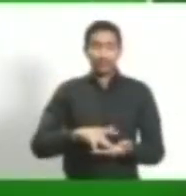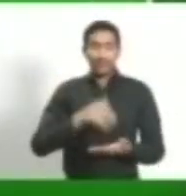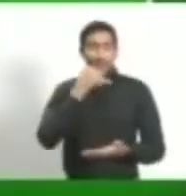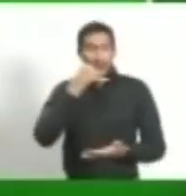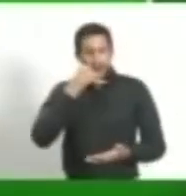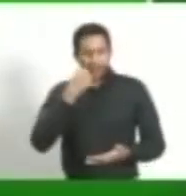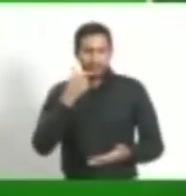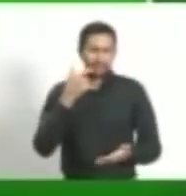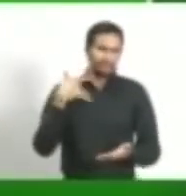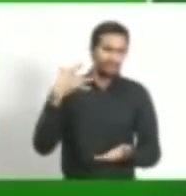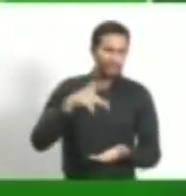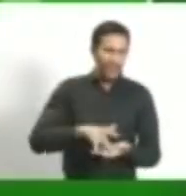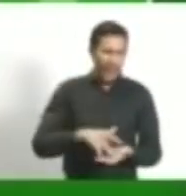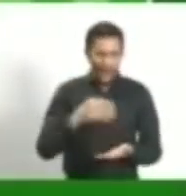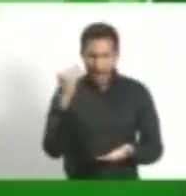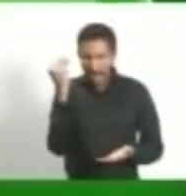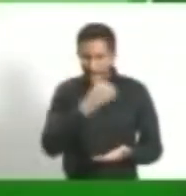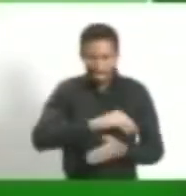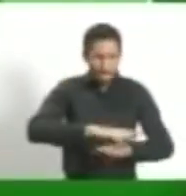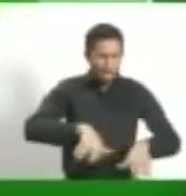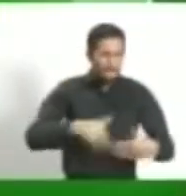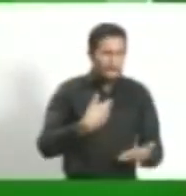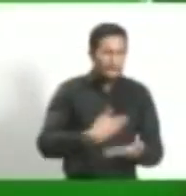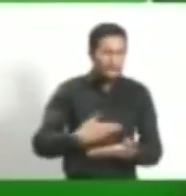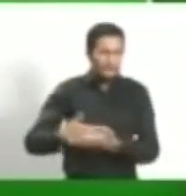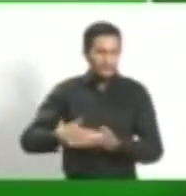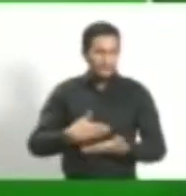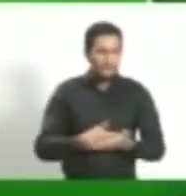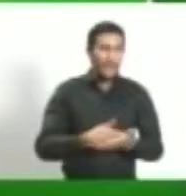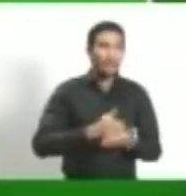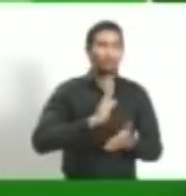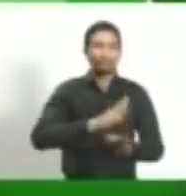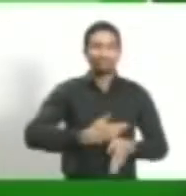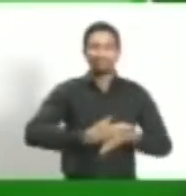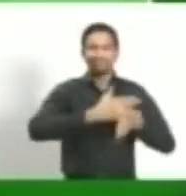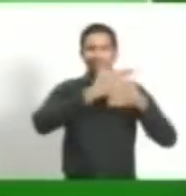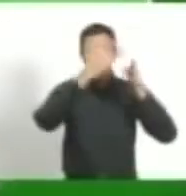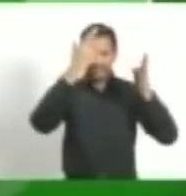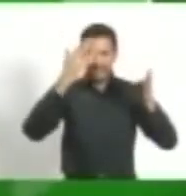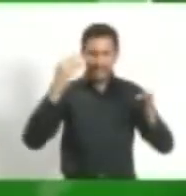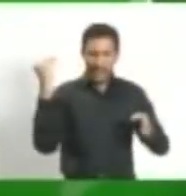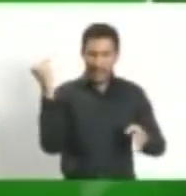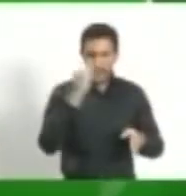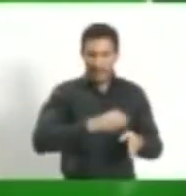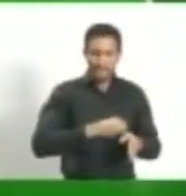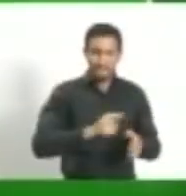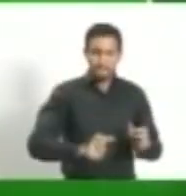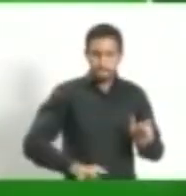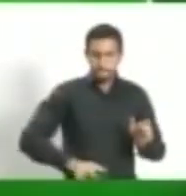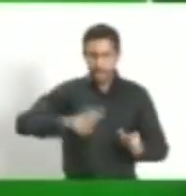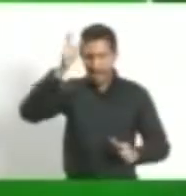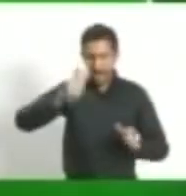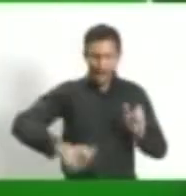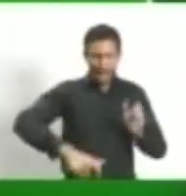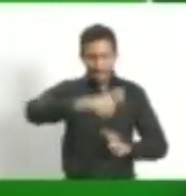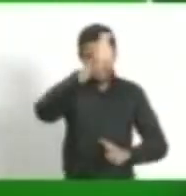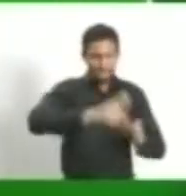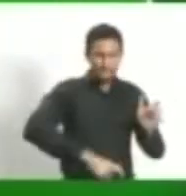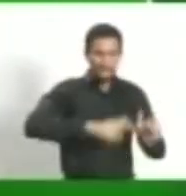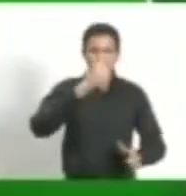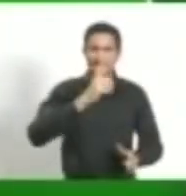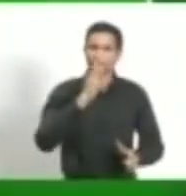ni una sola evidencia del edificio. Ni una columna, ni una viga, no